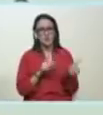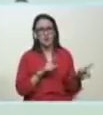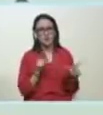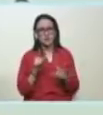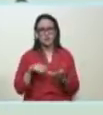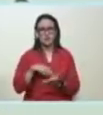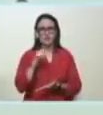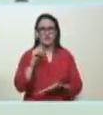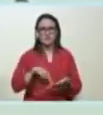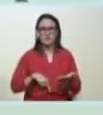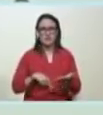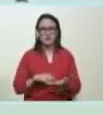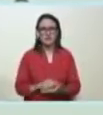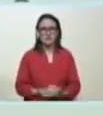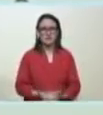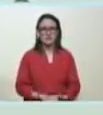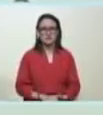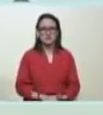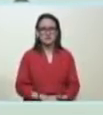para firmar,